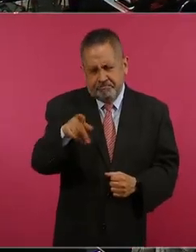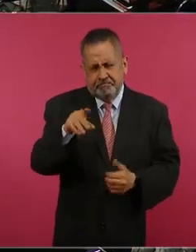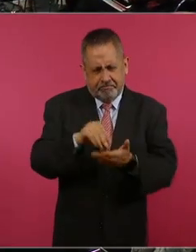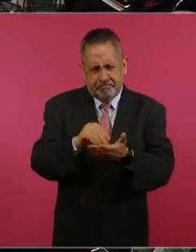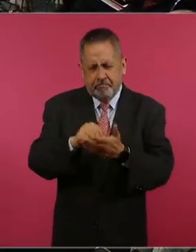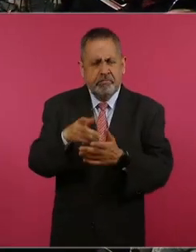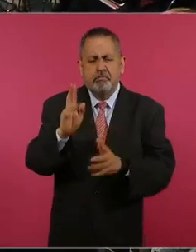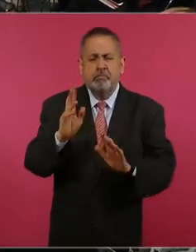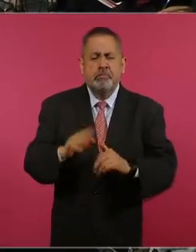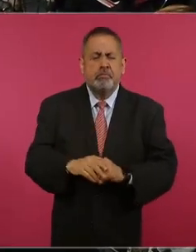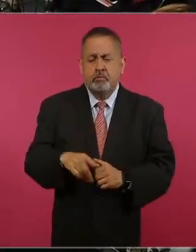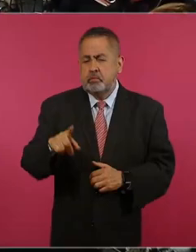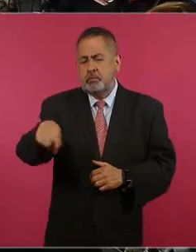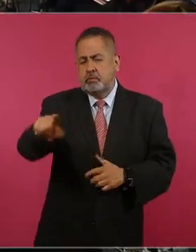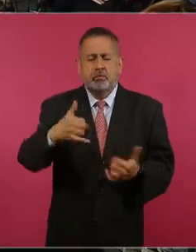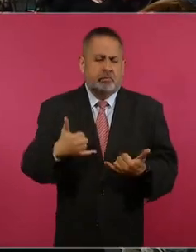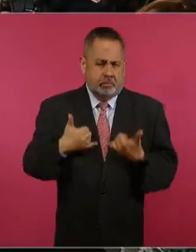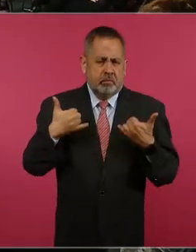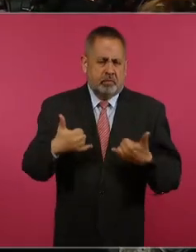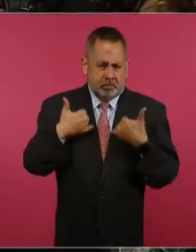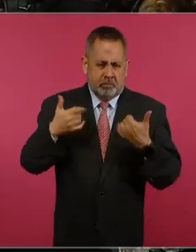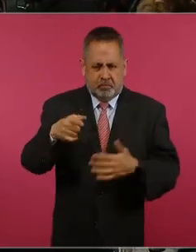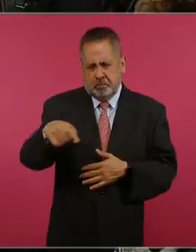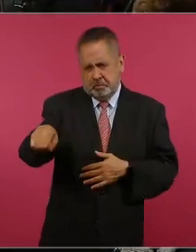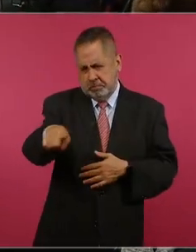todavía, pero son jóvenes.